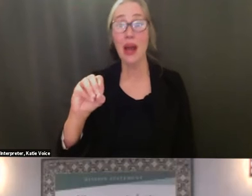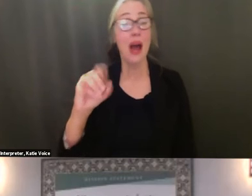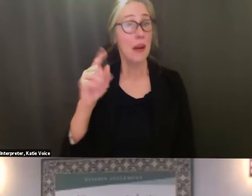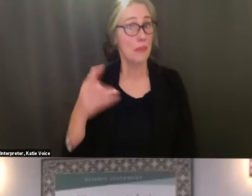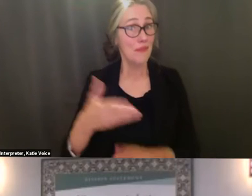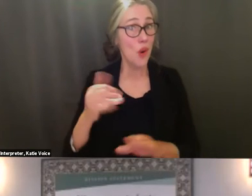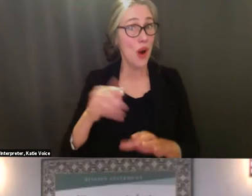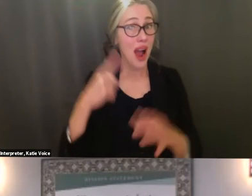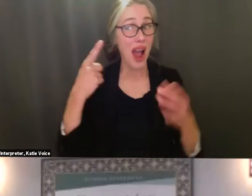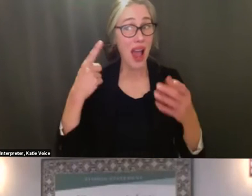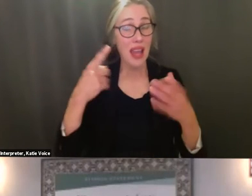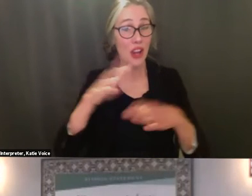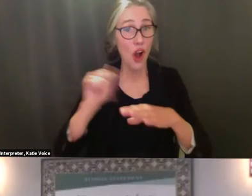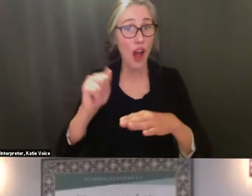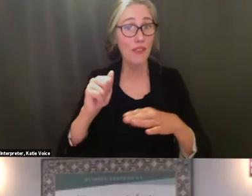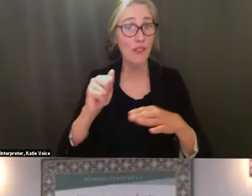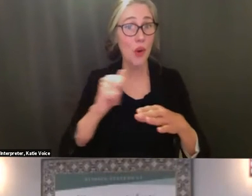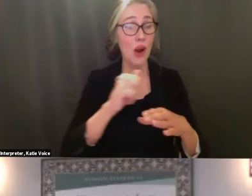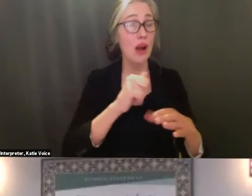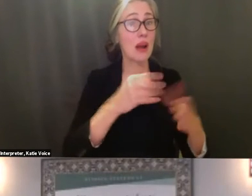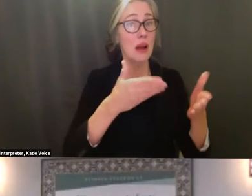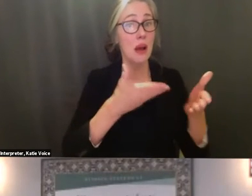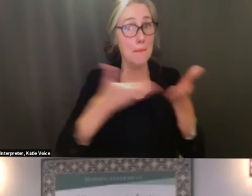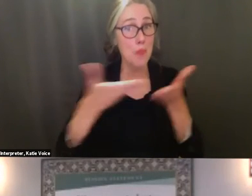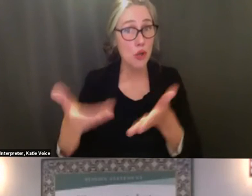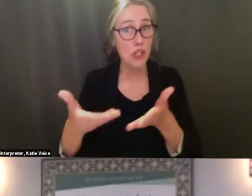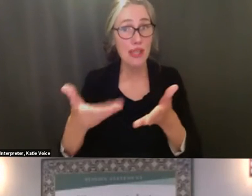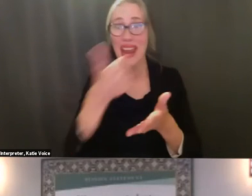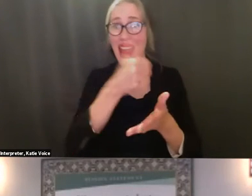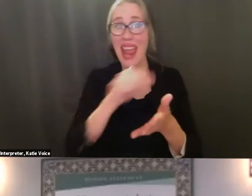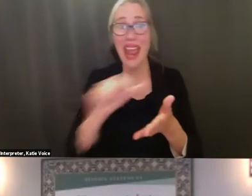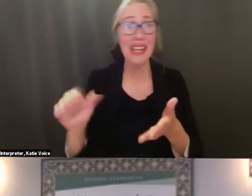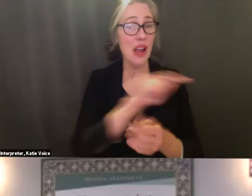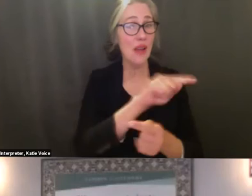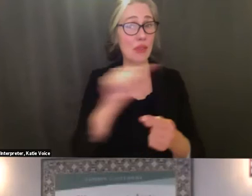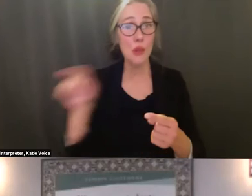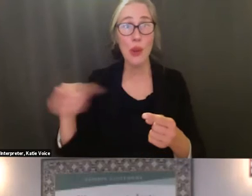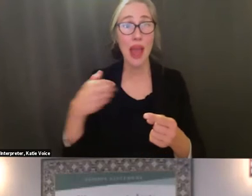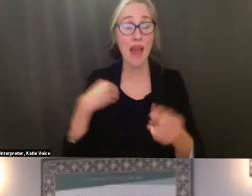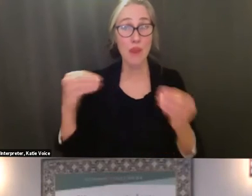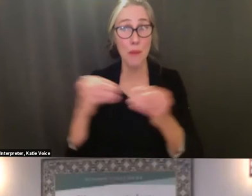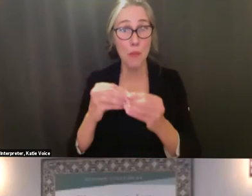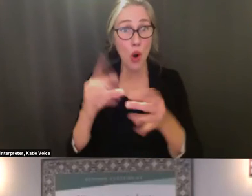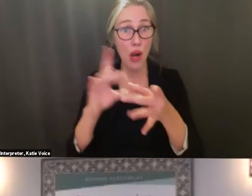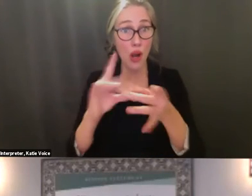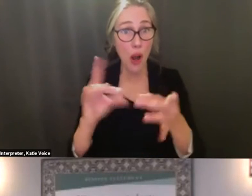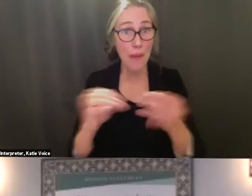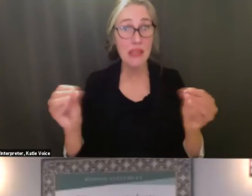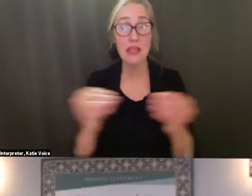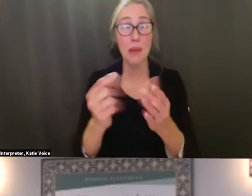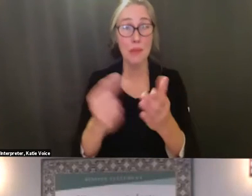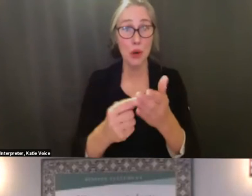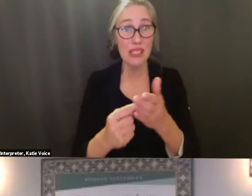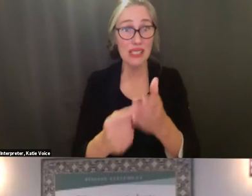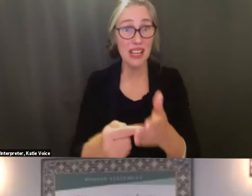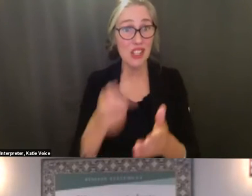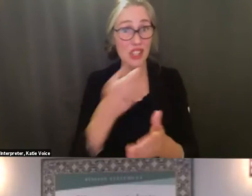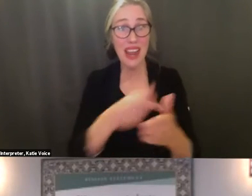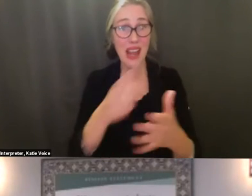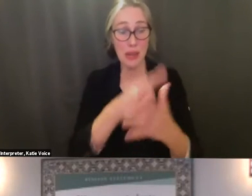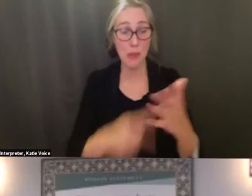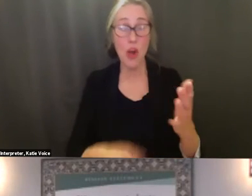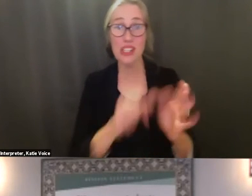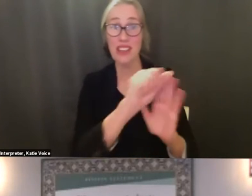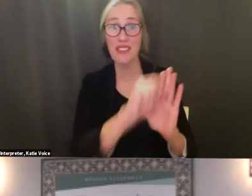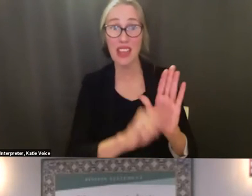moción, ¿hay algún artículo que ustedes quieran tal vez hacer preguntas o tener una discusión sobre